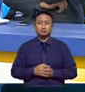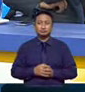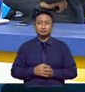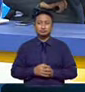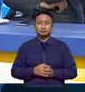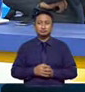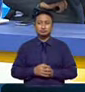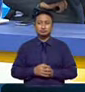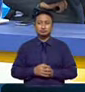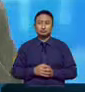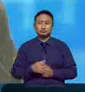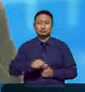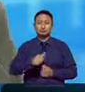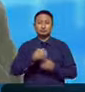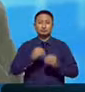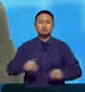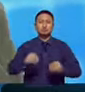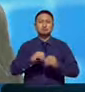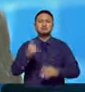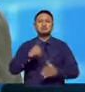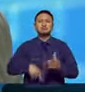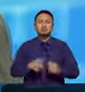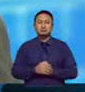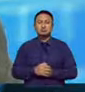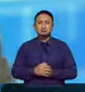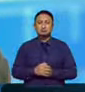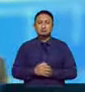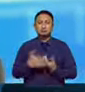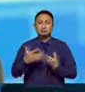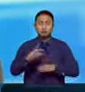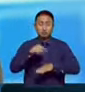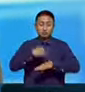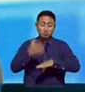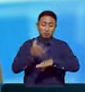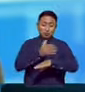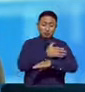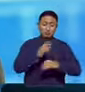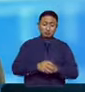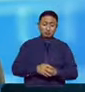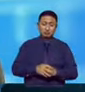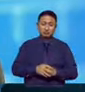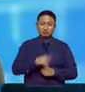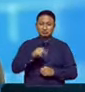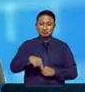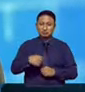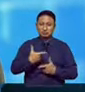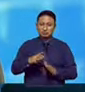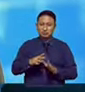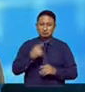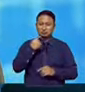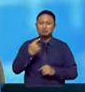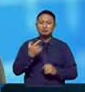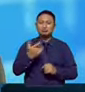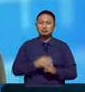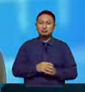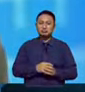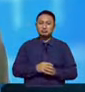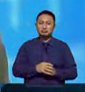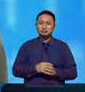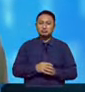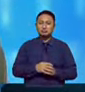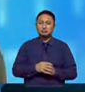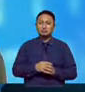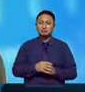otra mancha? Lo otro es que ya desde hace un cierto tiempo se venía mencionando que había, por ejemplo,